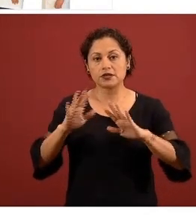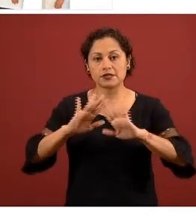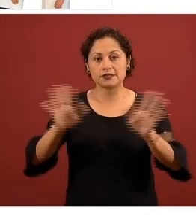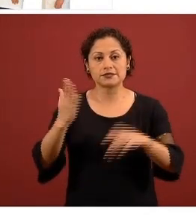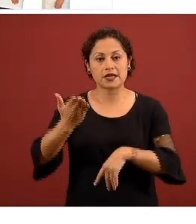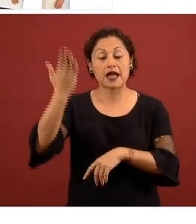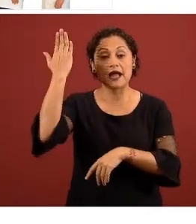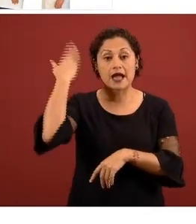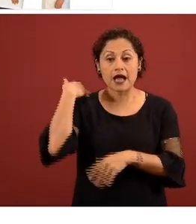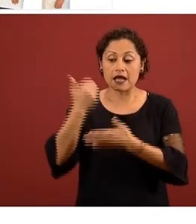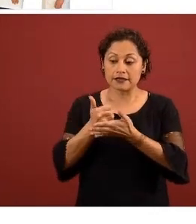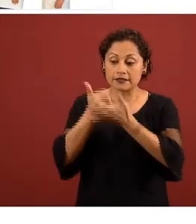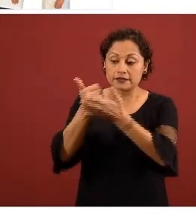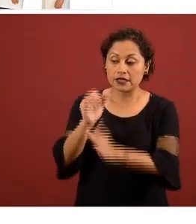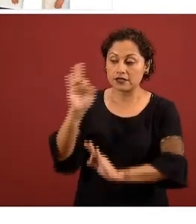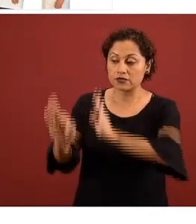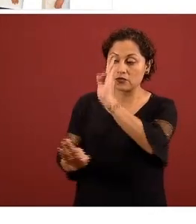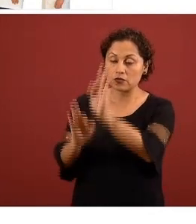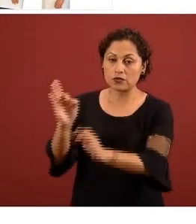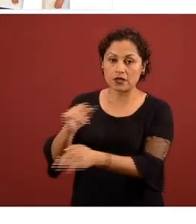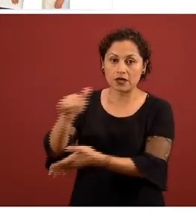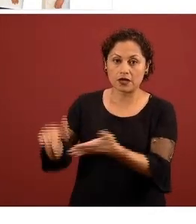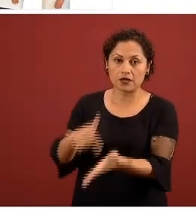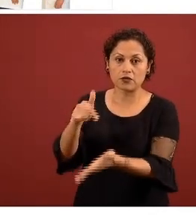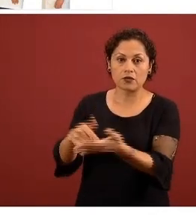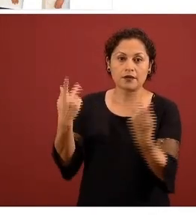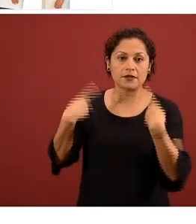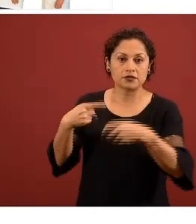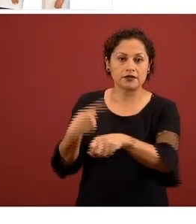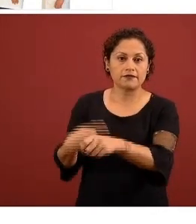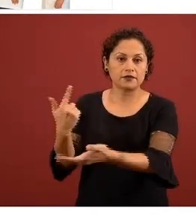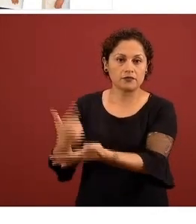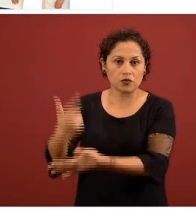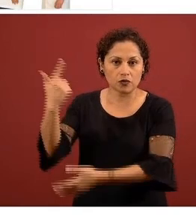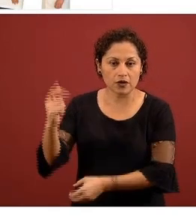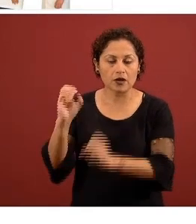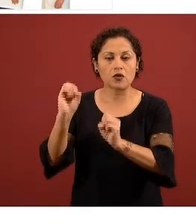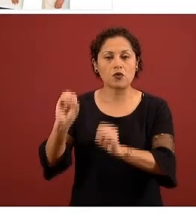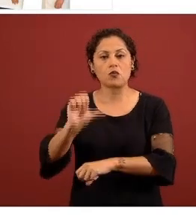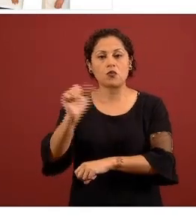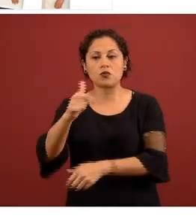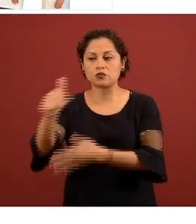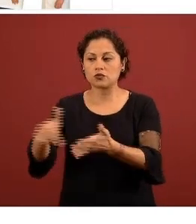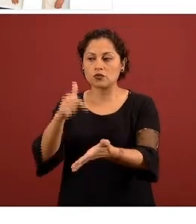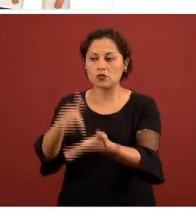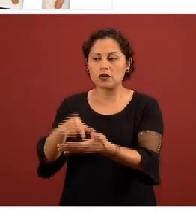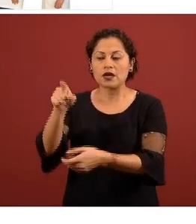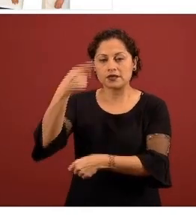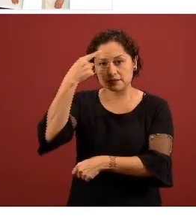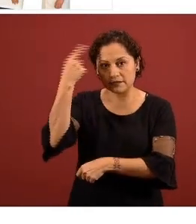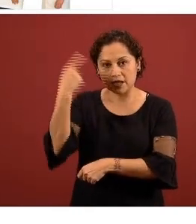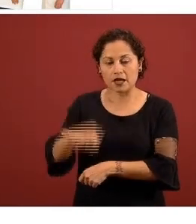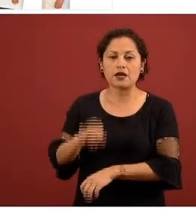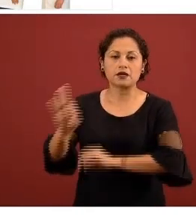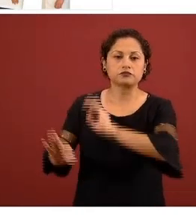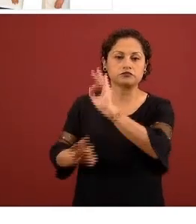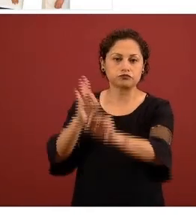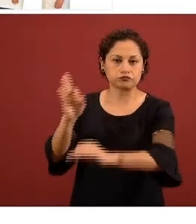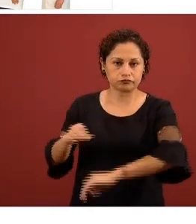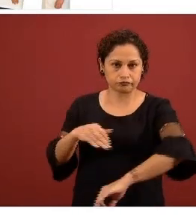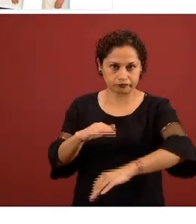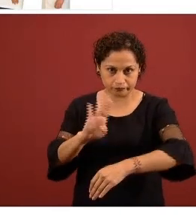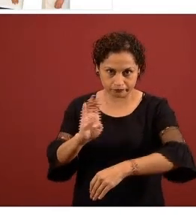en los servicios críticos como terapias intensivas, unidades neonatales, etcétera. Este personal que